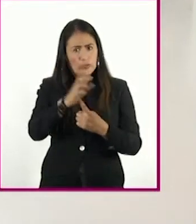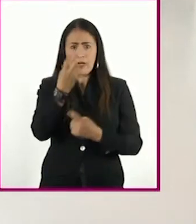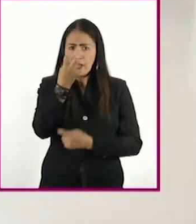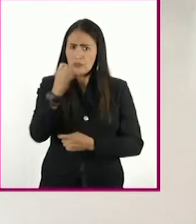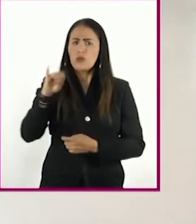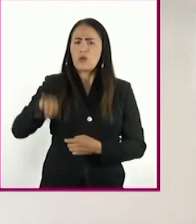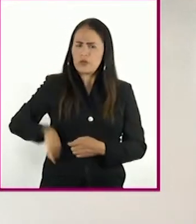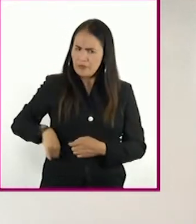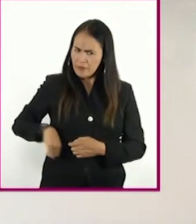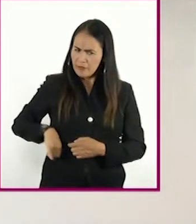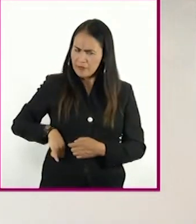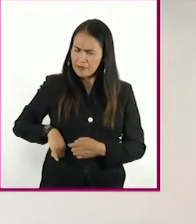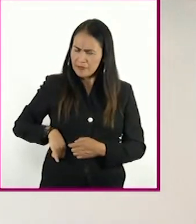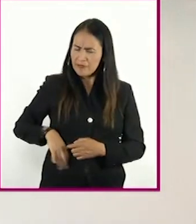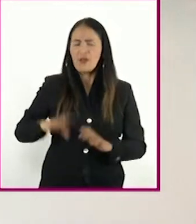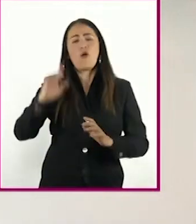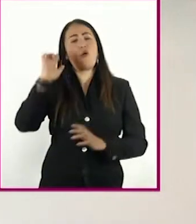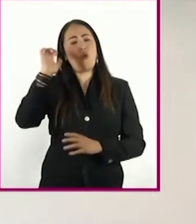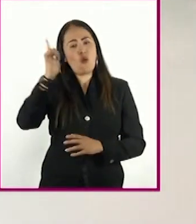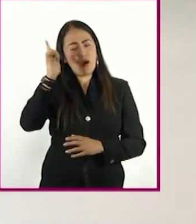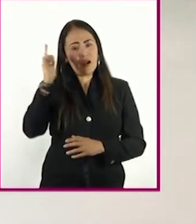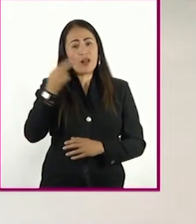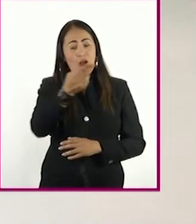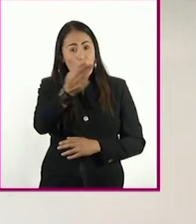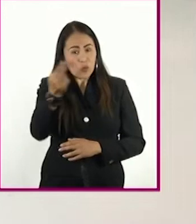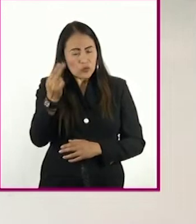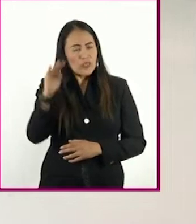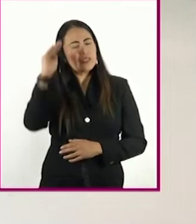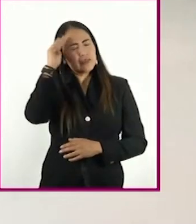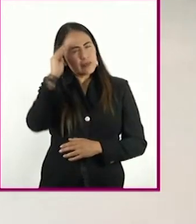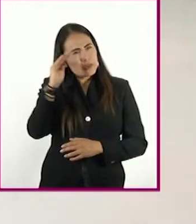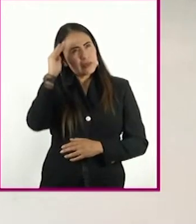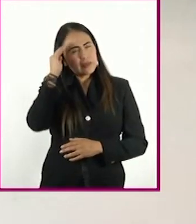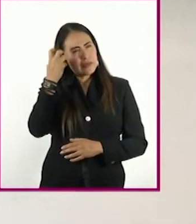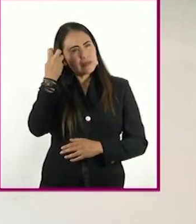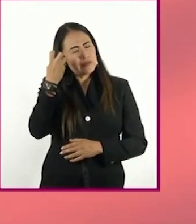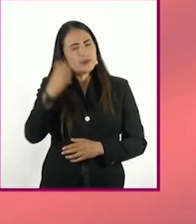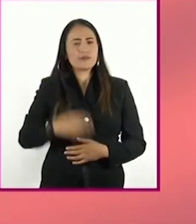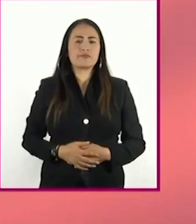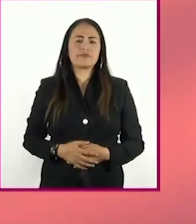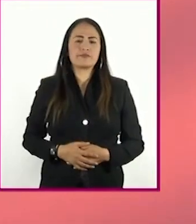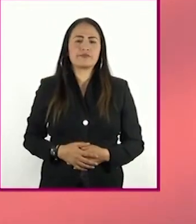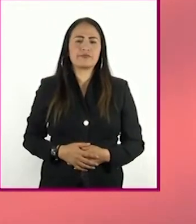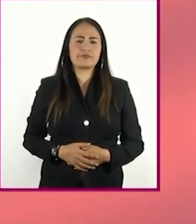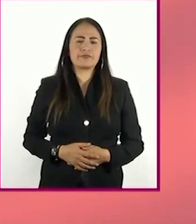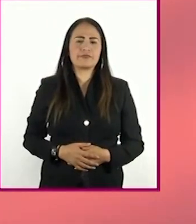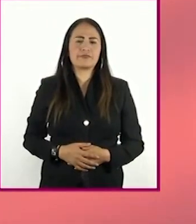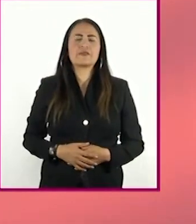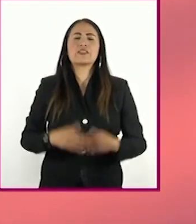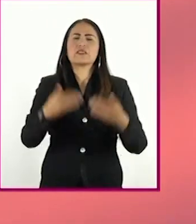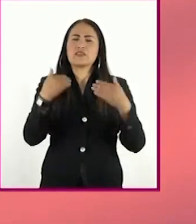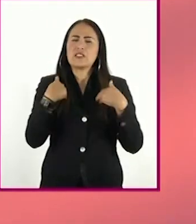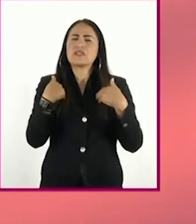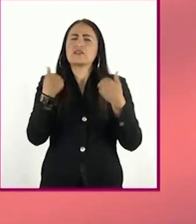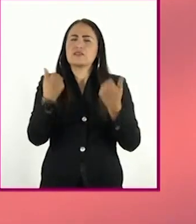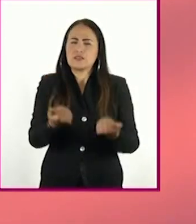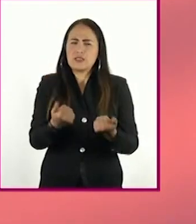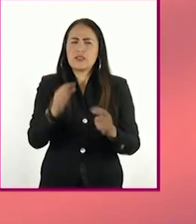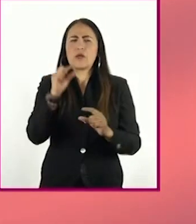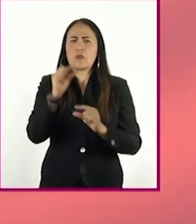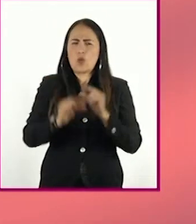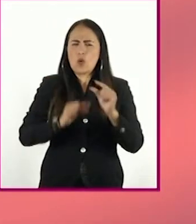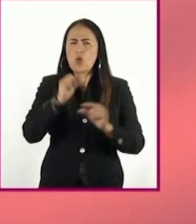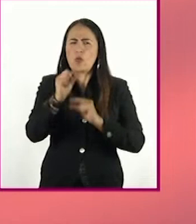interesante. Espero que a ustedes les haya invitado a reflexionar. Para ir comprendiendo mejor esto